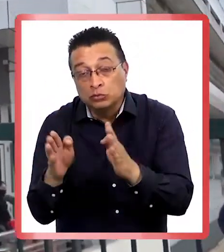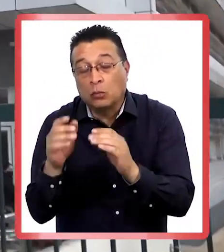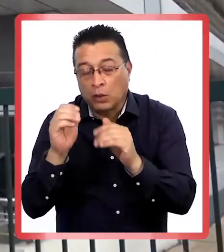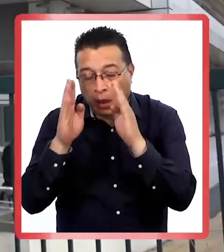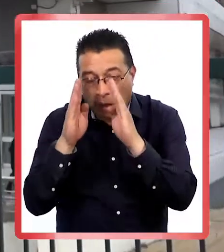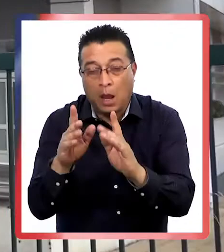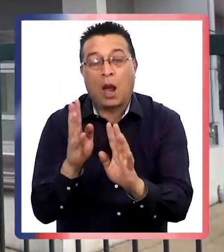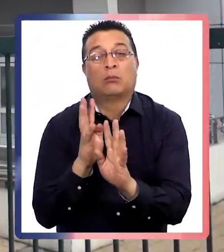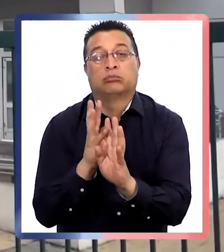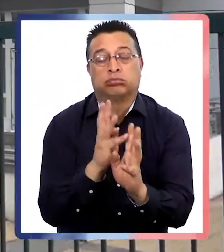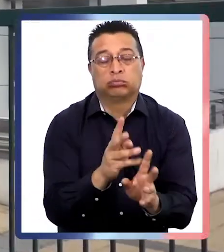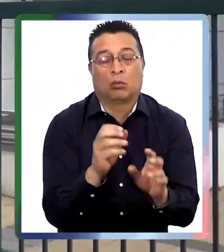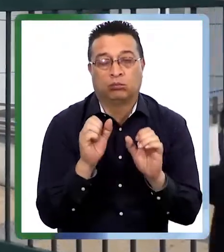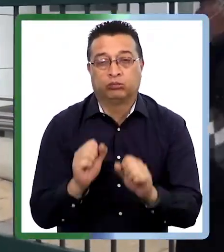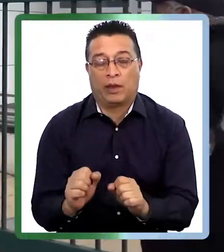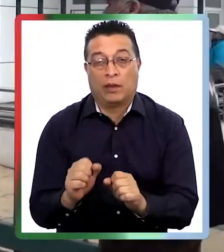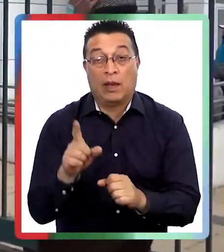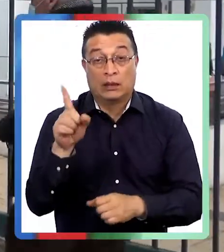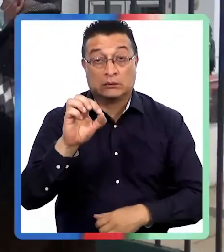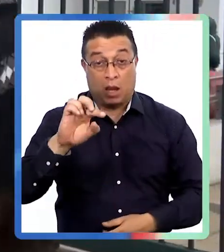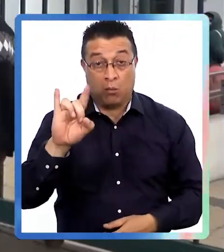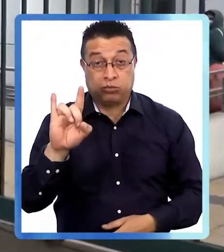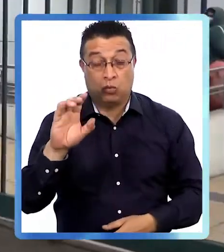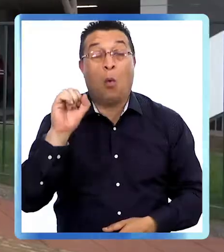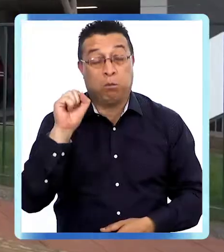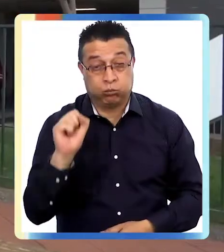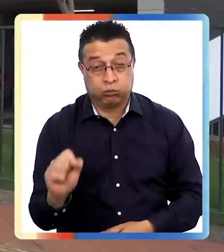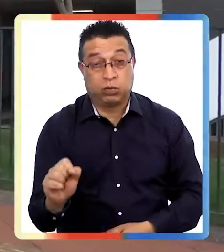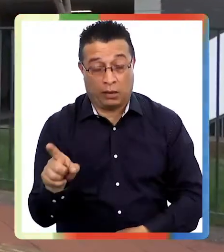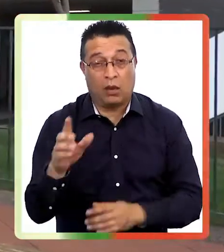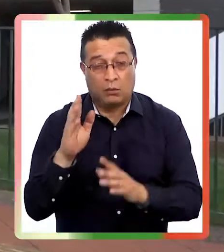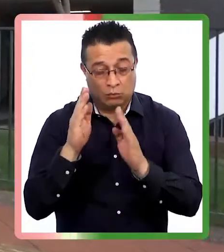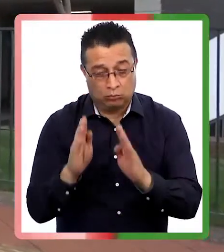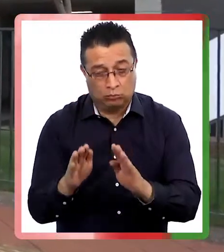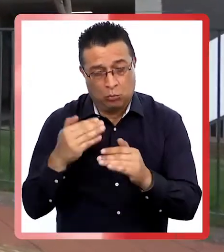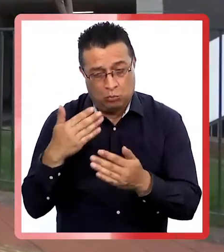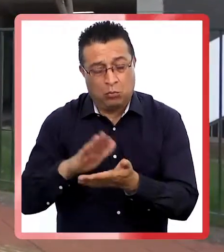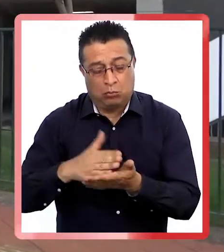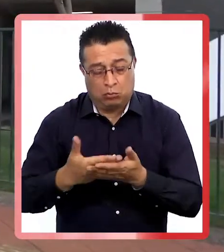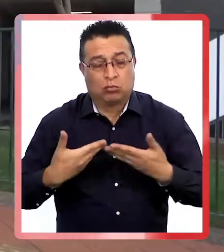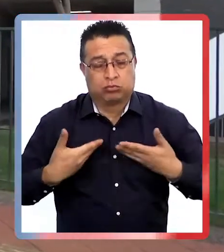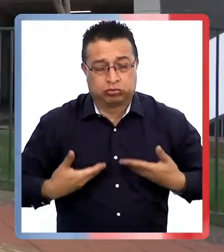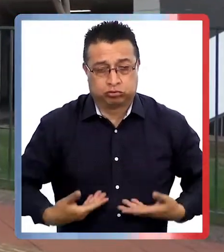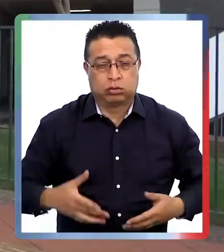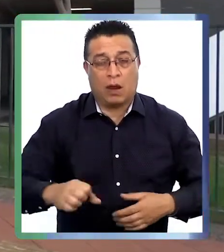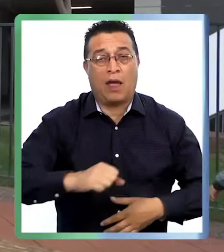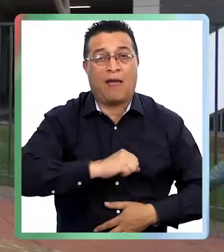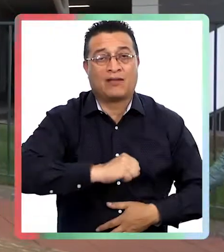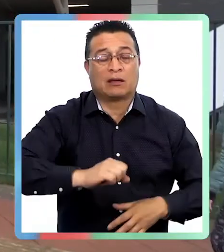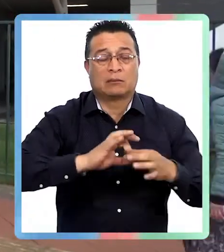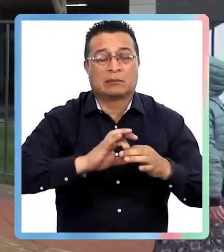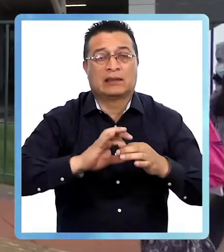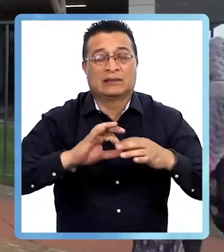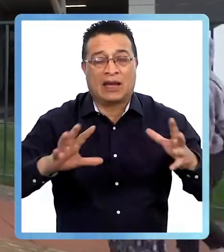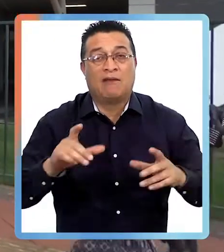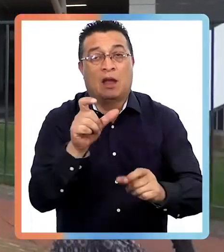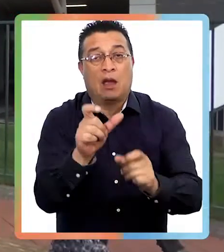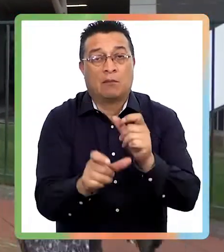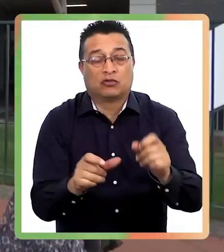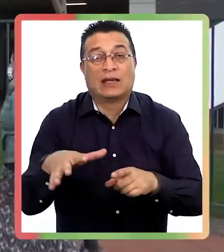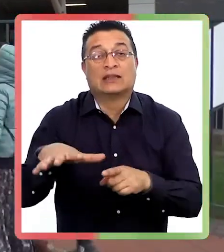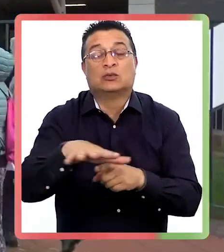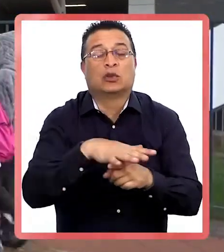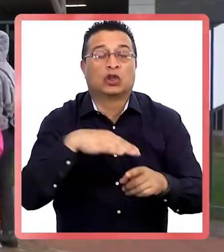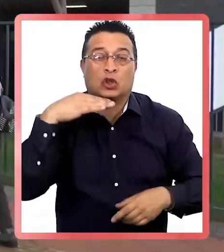espera por atención en los sapus se puede aplicar tratamientos que ayuden a recuperar estabilizar o evitar el agravamiento de pacientes